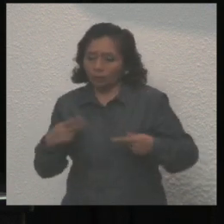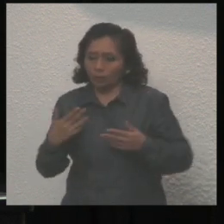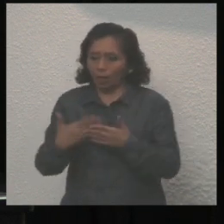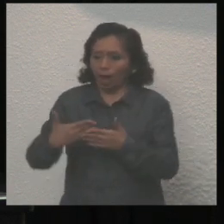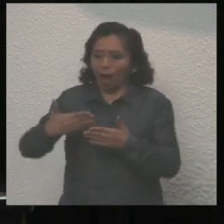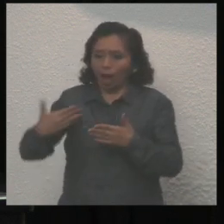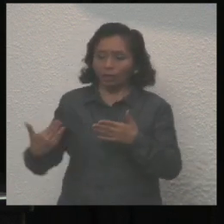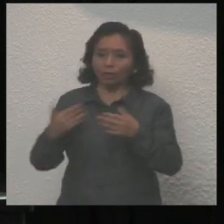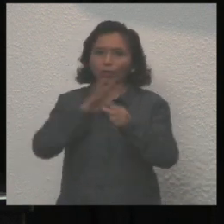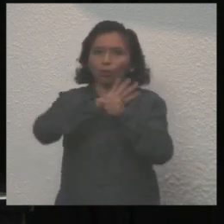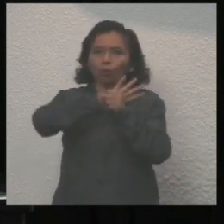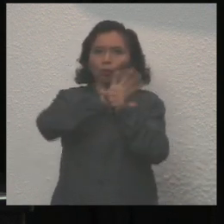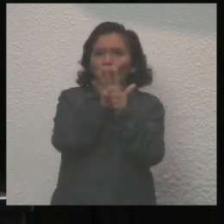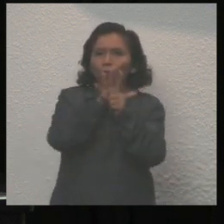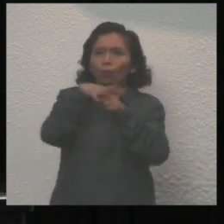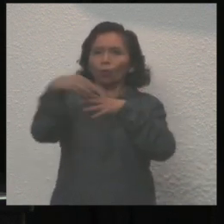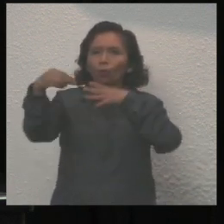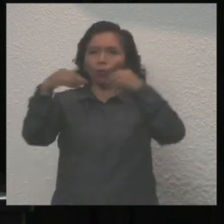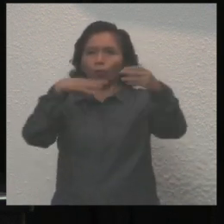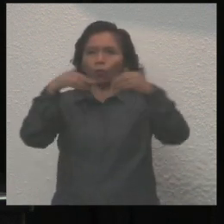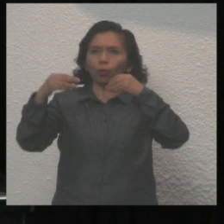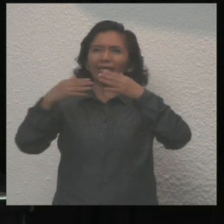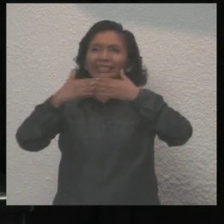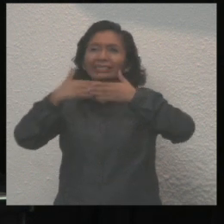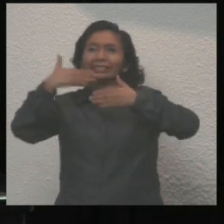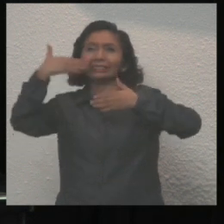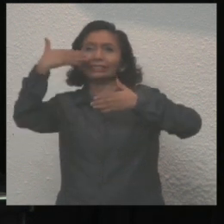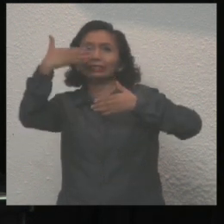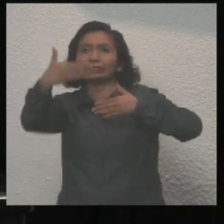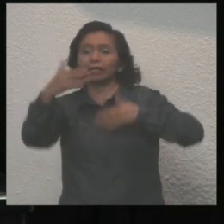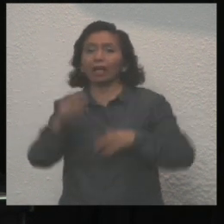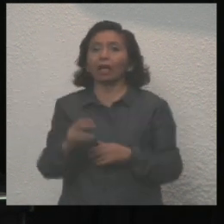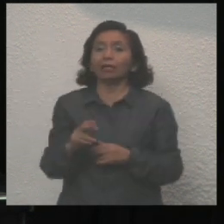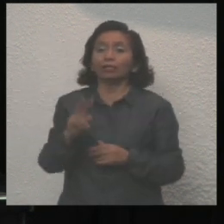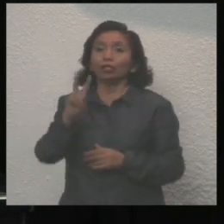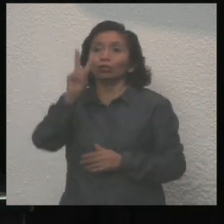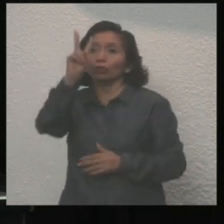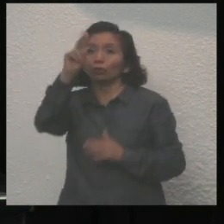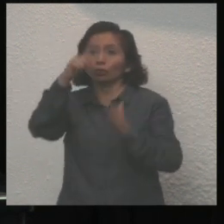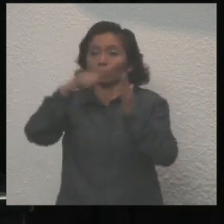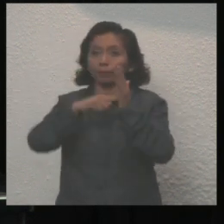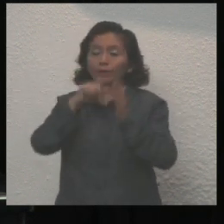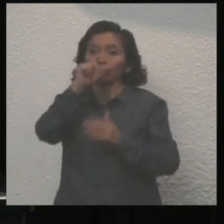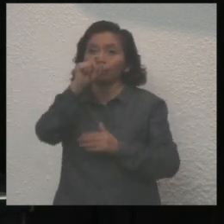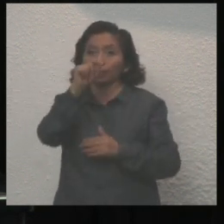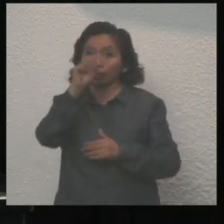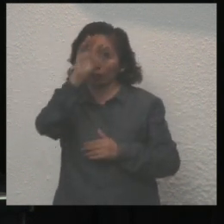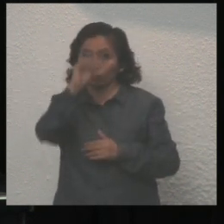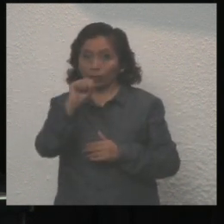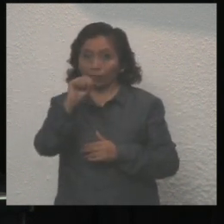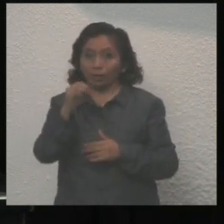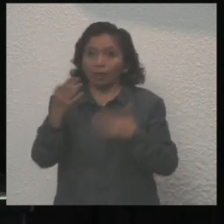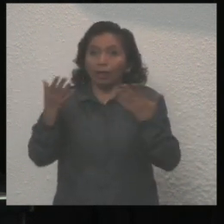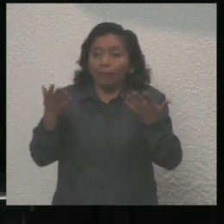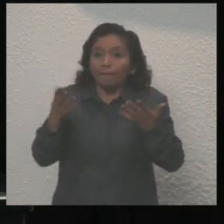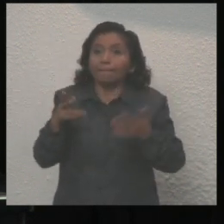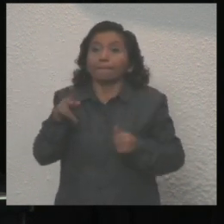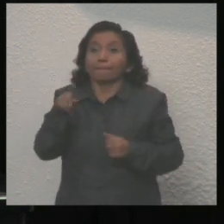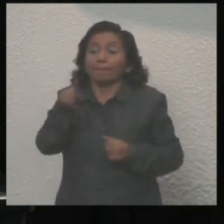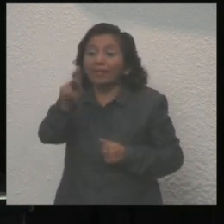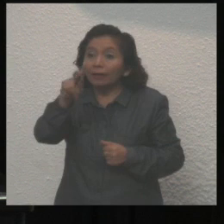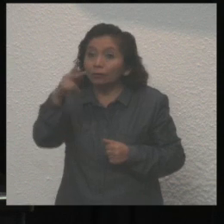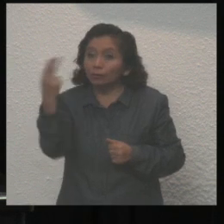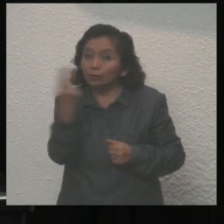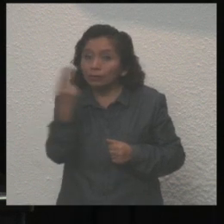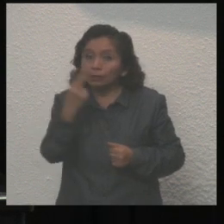de la pandemia se dará hasta 2029, siempre y cuando la pandemia sea controlada y